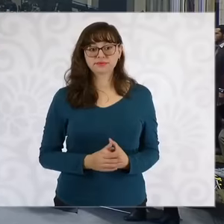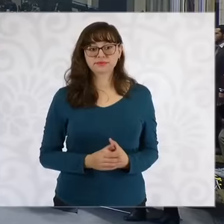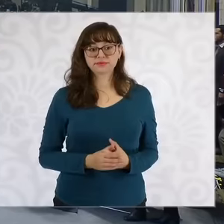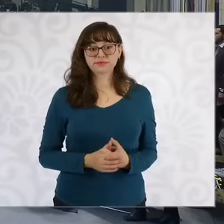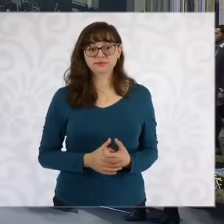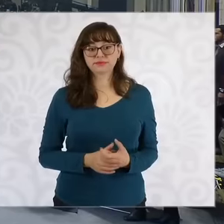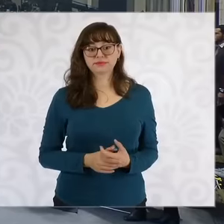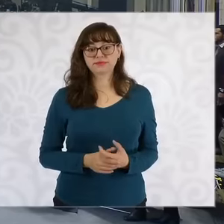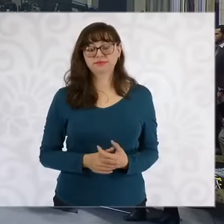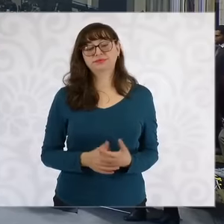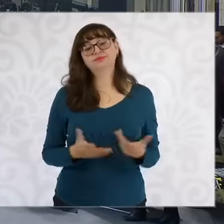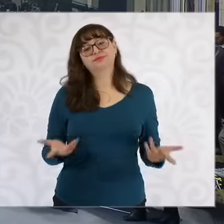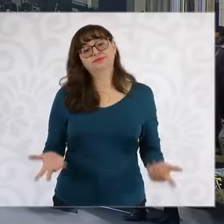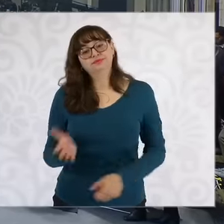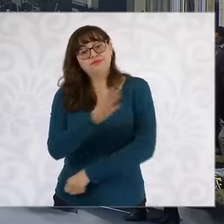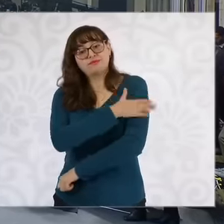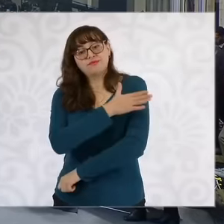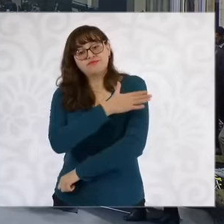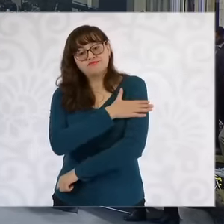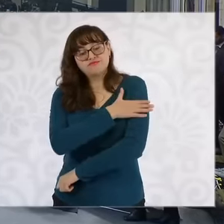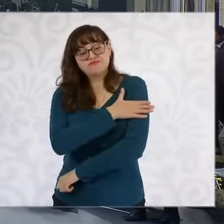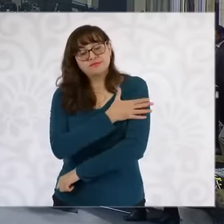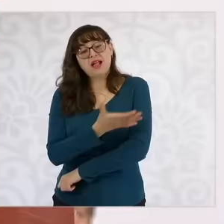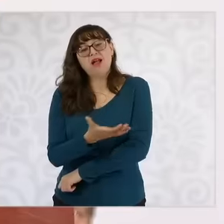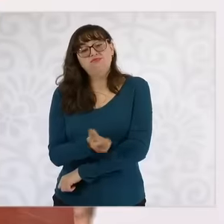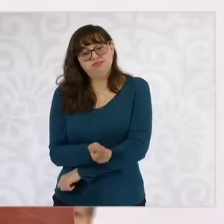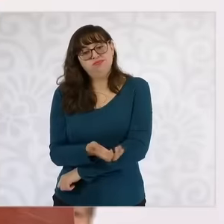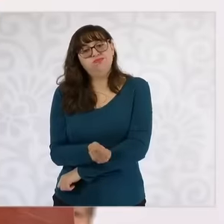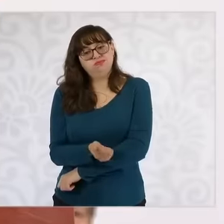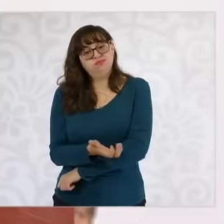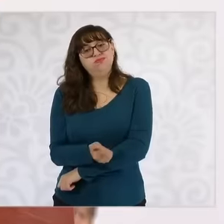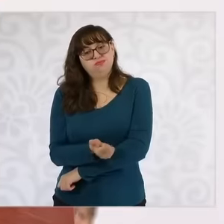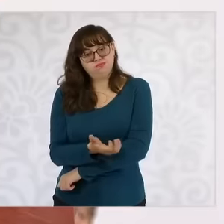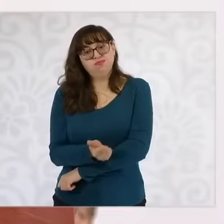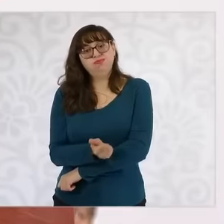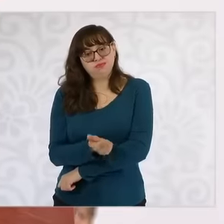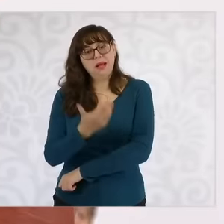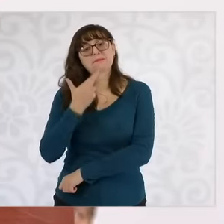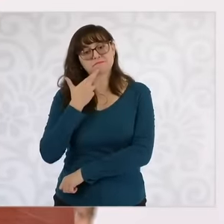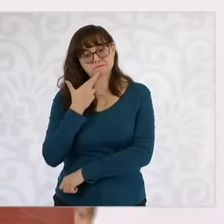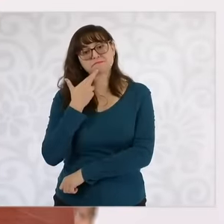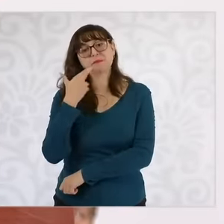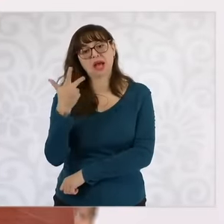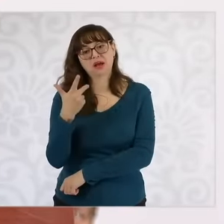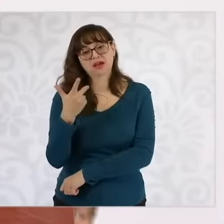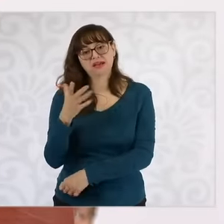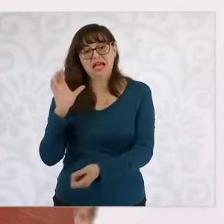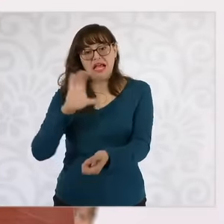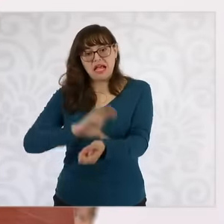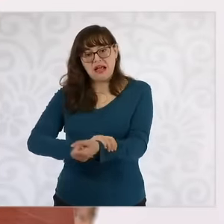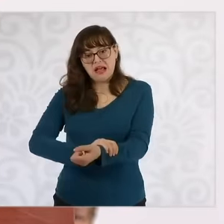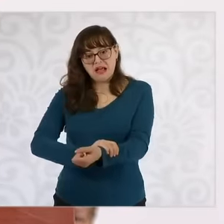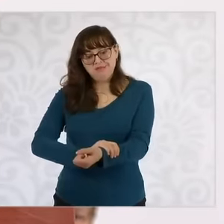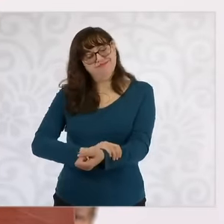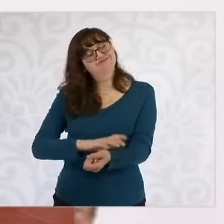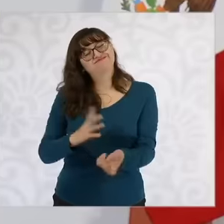No, pues es mucho mejor con un manómetro convencional y un estetoscopio que en el